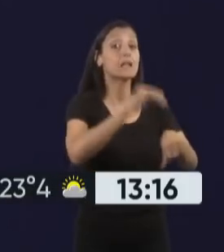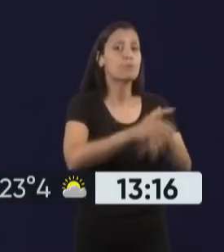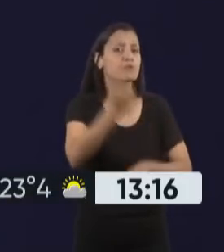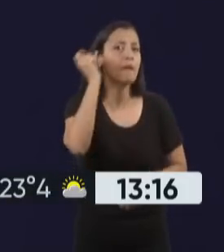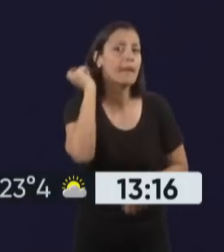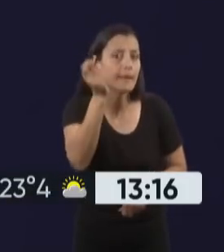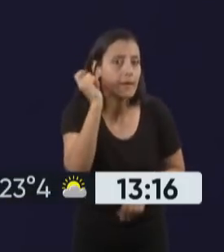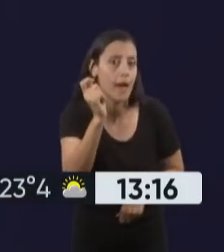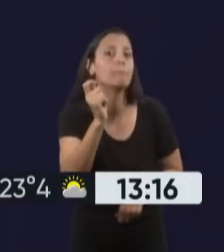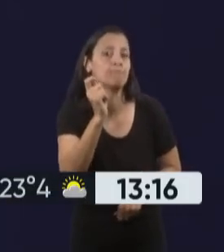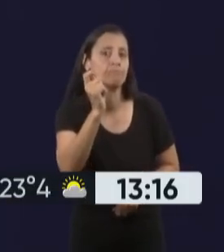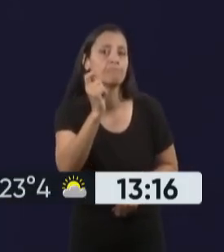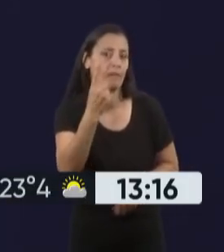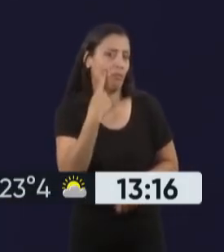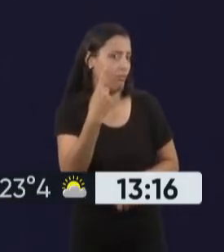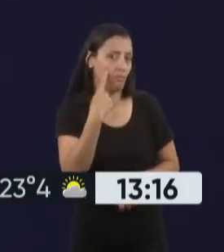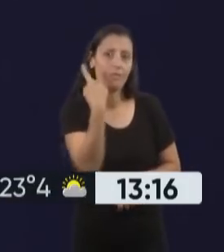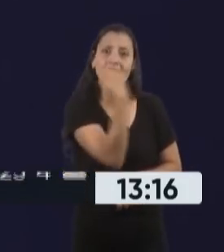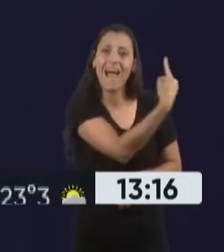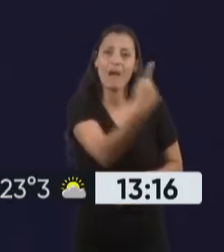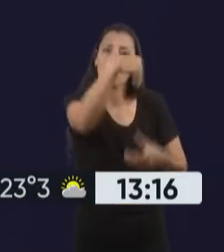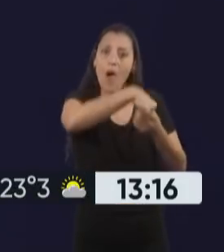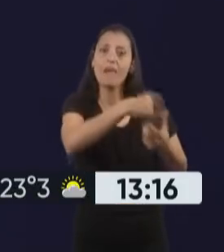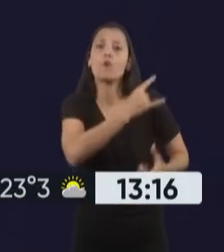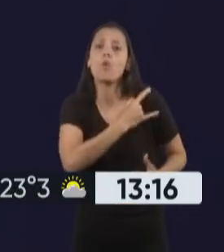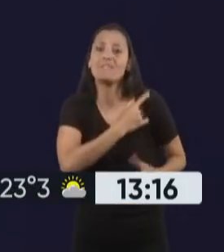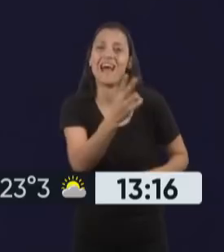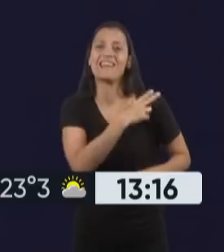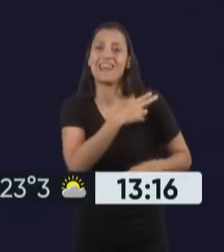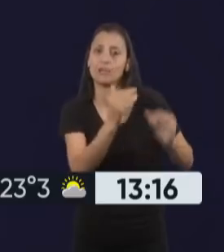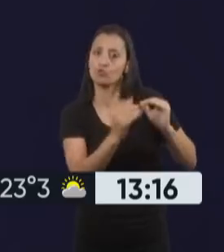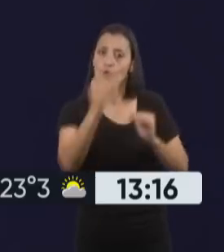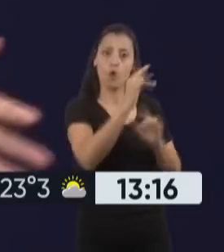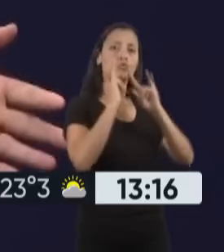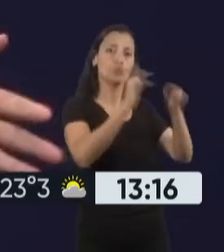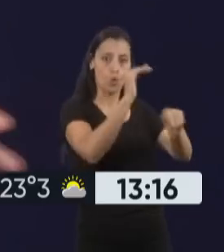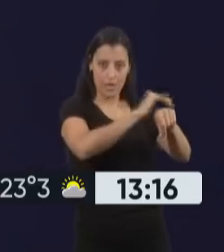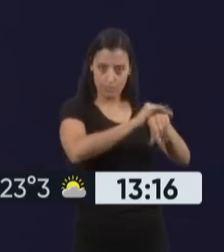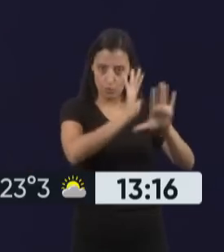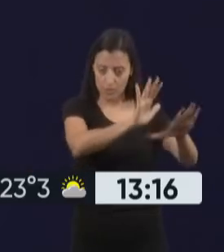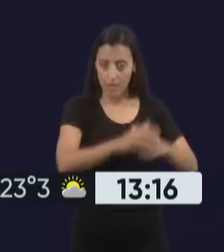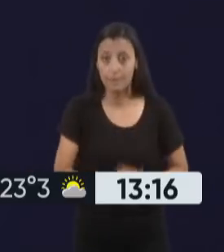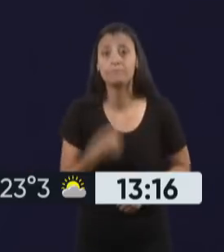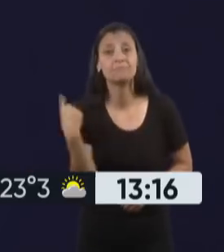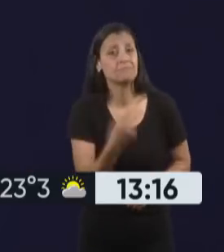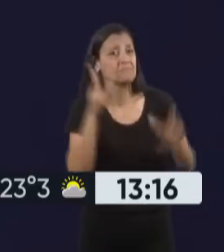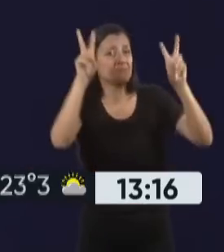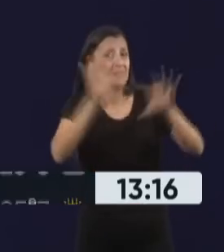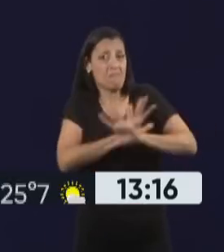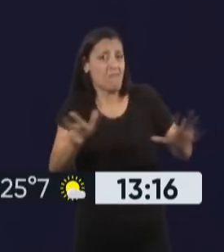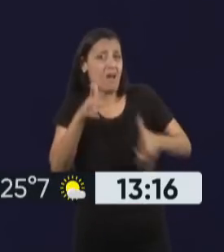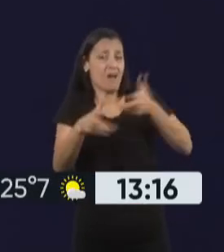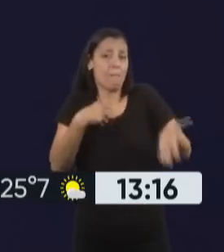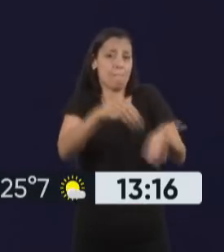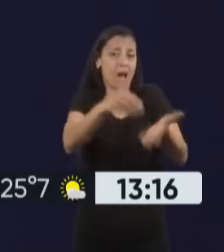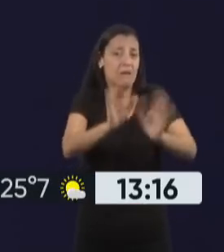definitiva es también de cada uno de los rectores. Así que es un tema para nosotros terminado.